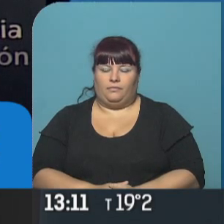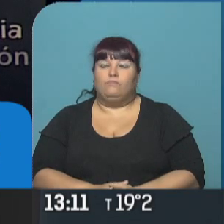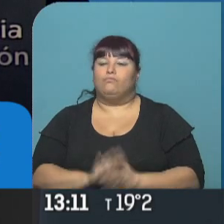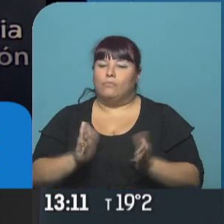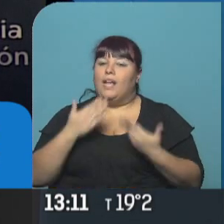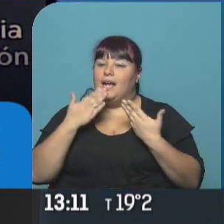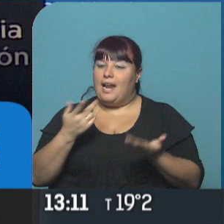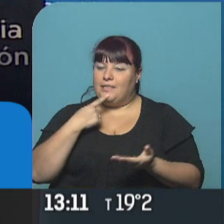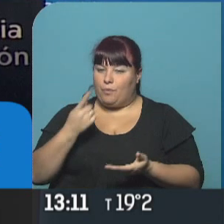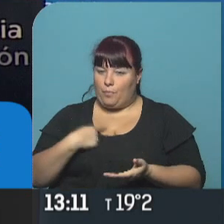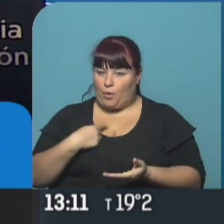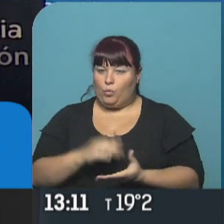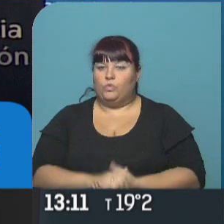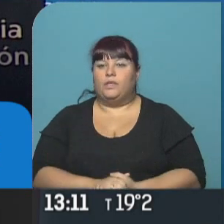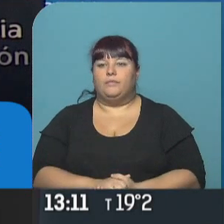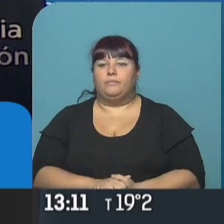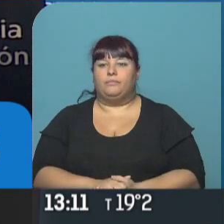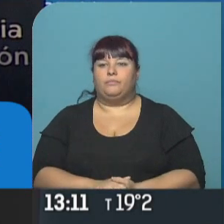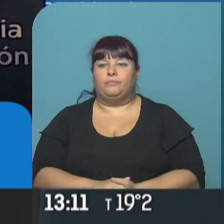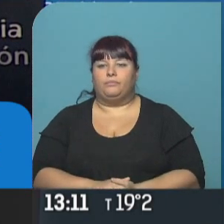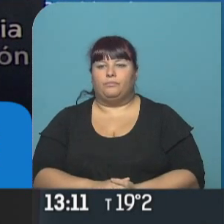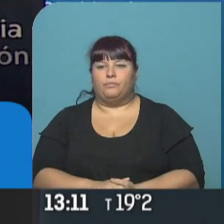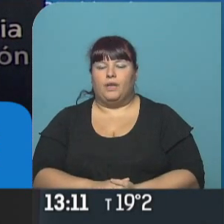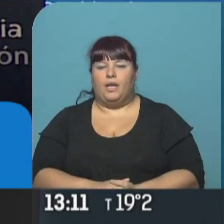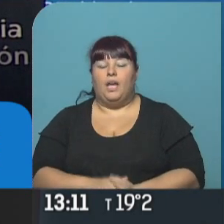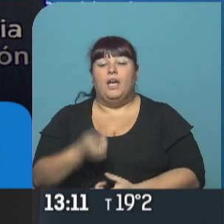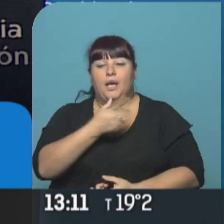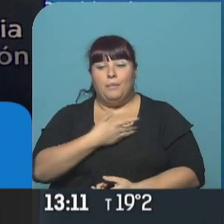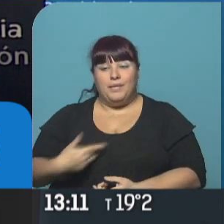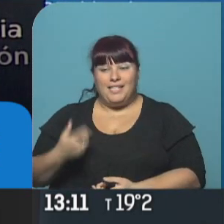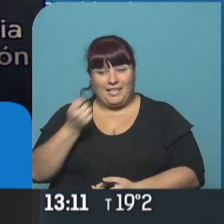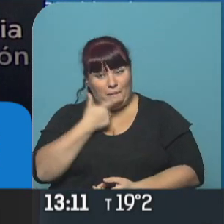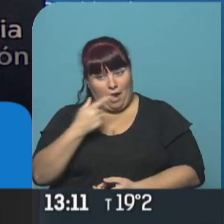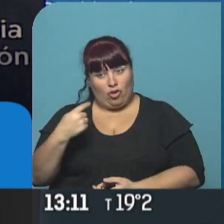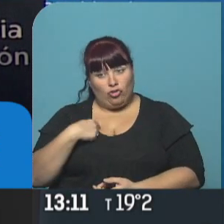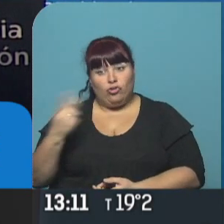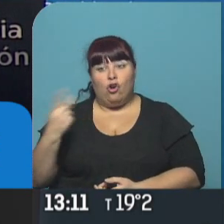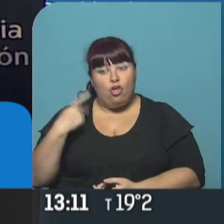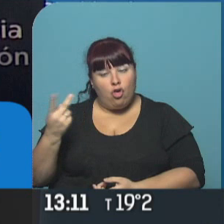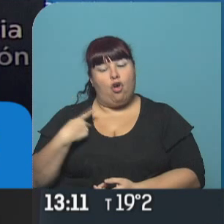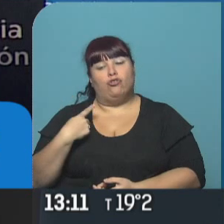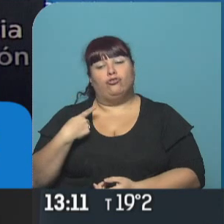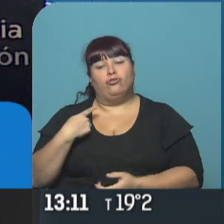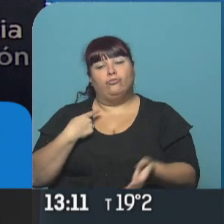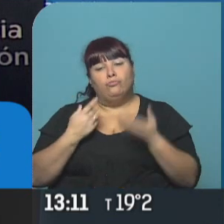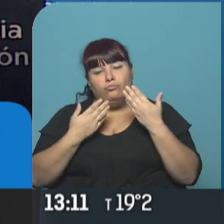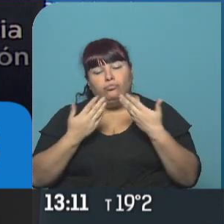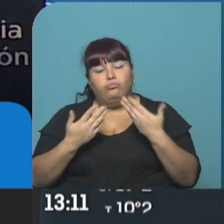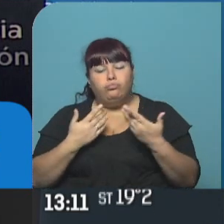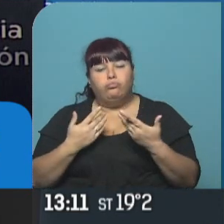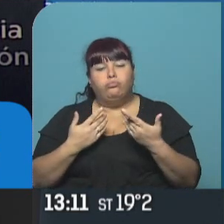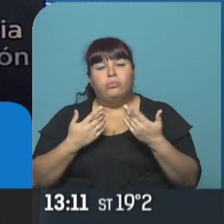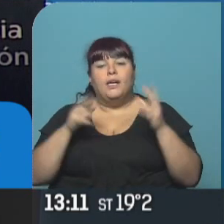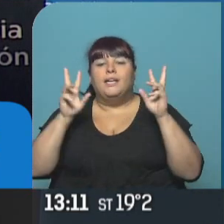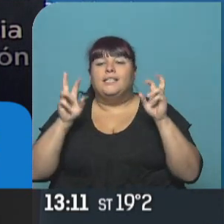Bueno, muchas gracias por la pregunta. El presidente Macri y yo abordamos